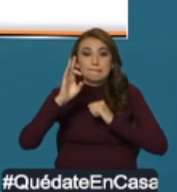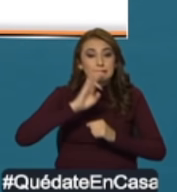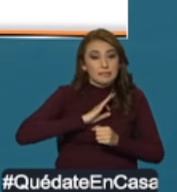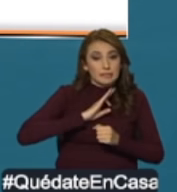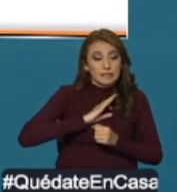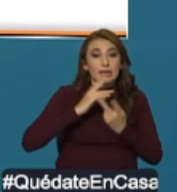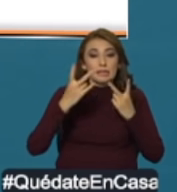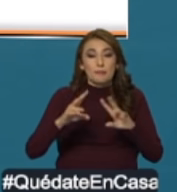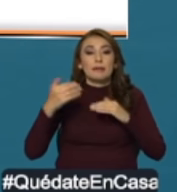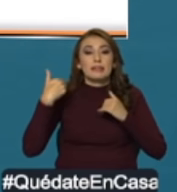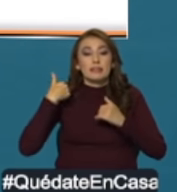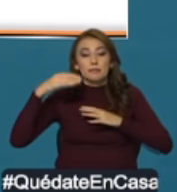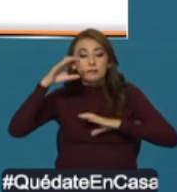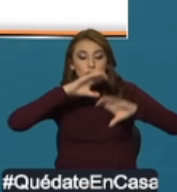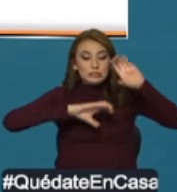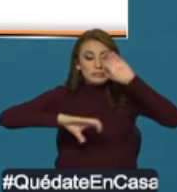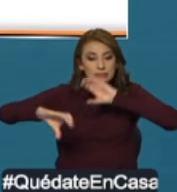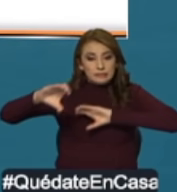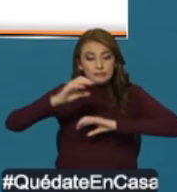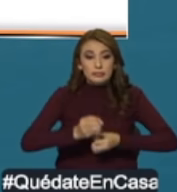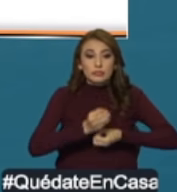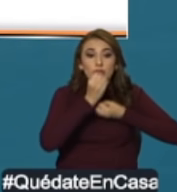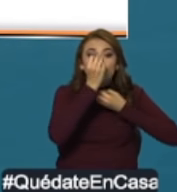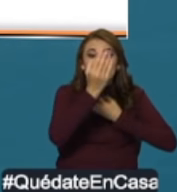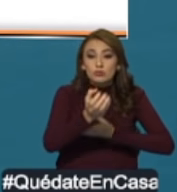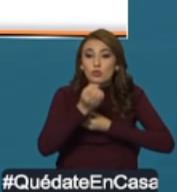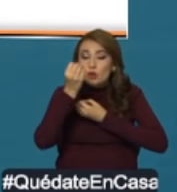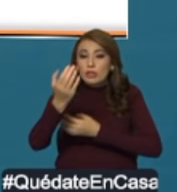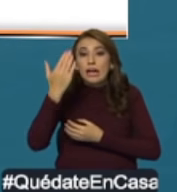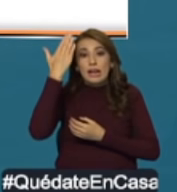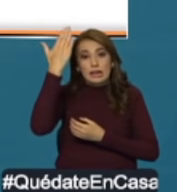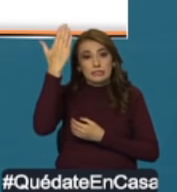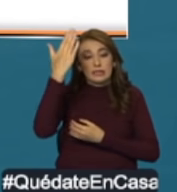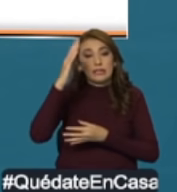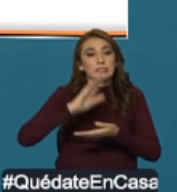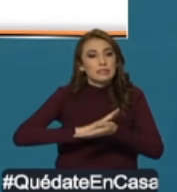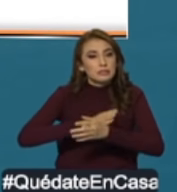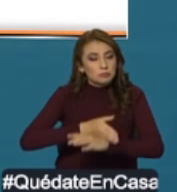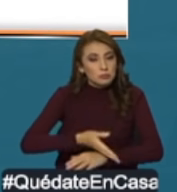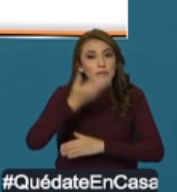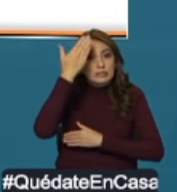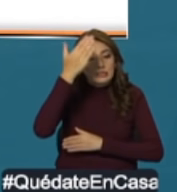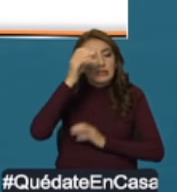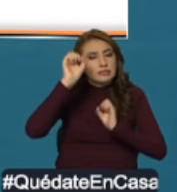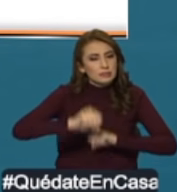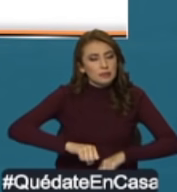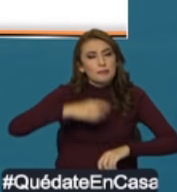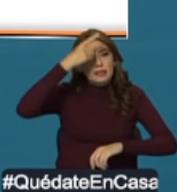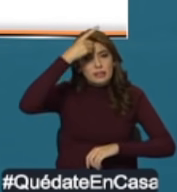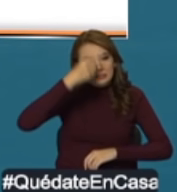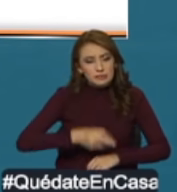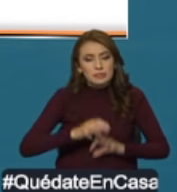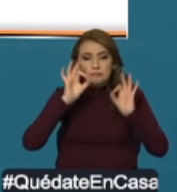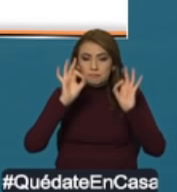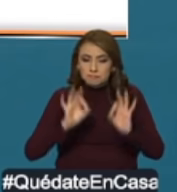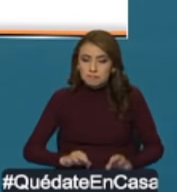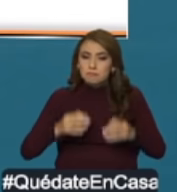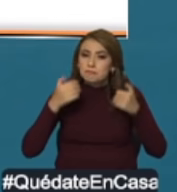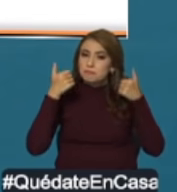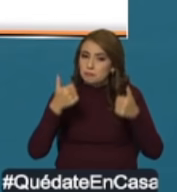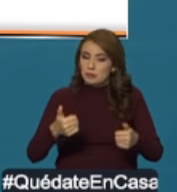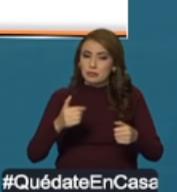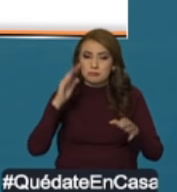técnico-científica para los alcaldes para que puedan tomar las acciones más adecuadas, más precisas y